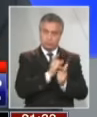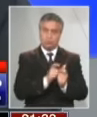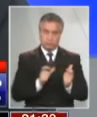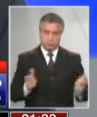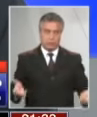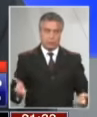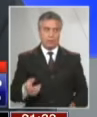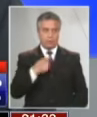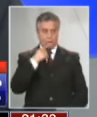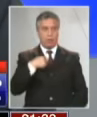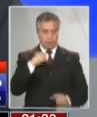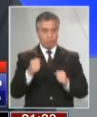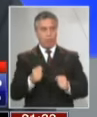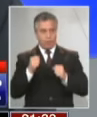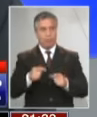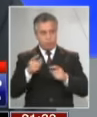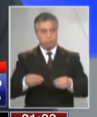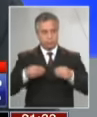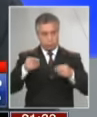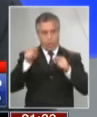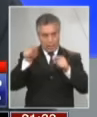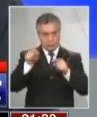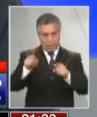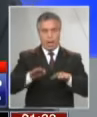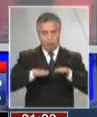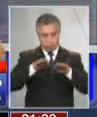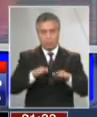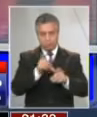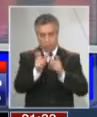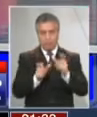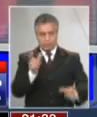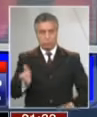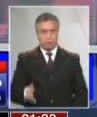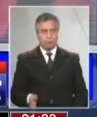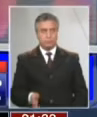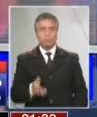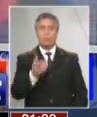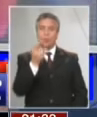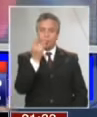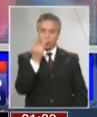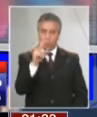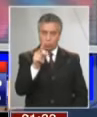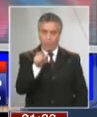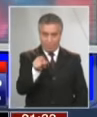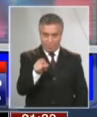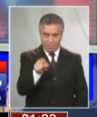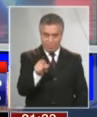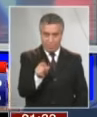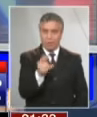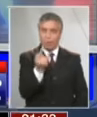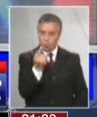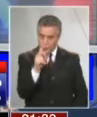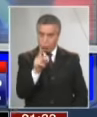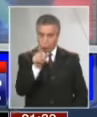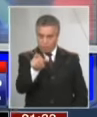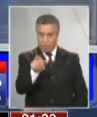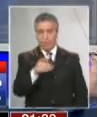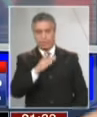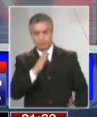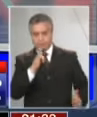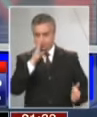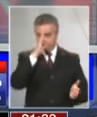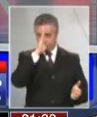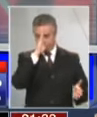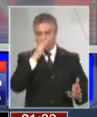yo creo que podemos contribuir mucho estando allá y apoyando a la gente. Usted, si hubiera estado en la disyuntiva de hacer